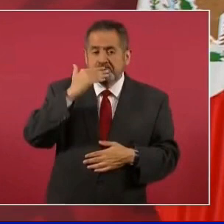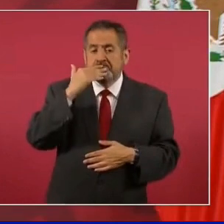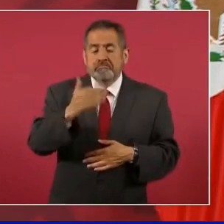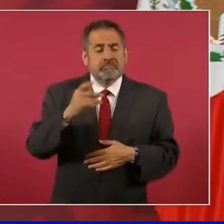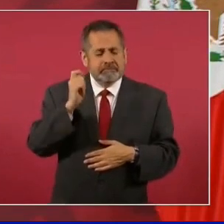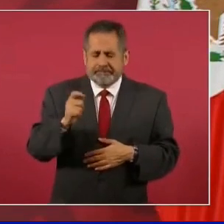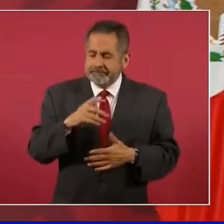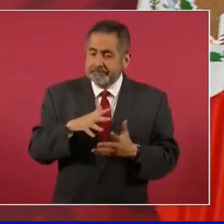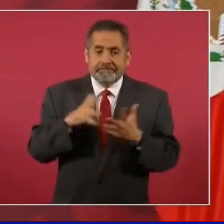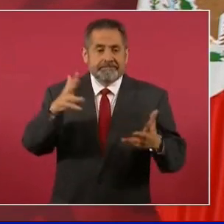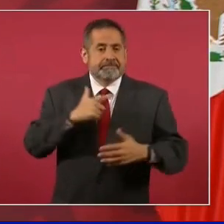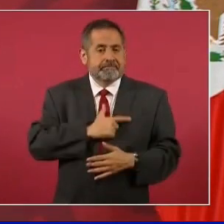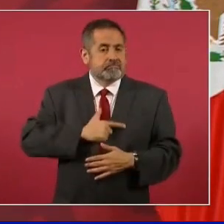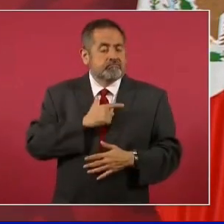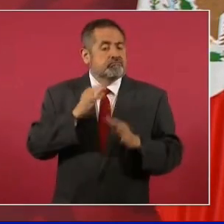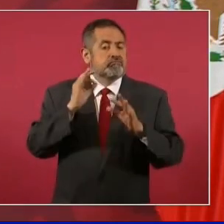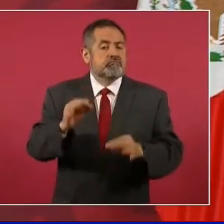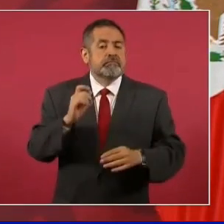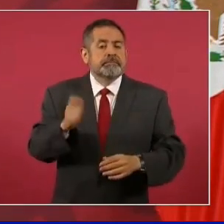enorme,